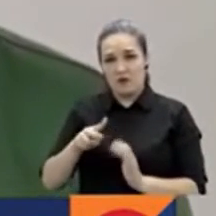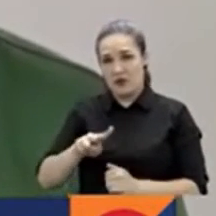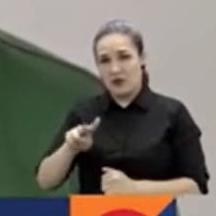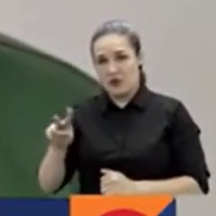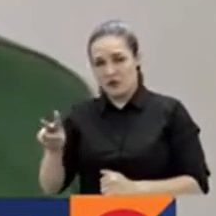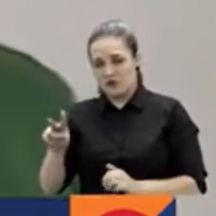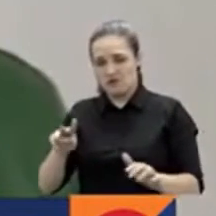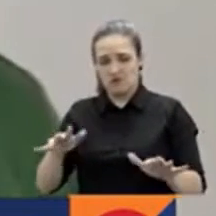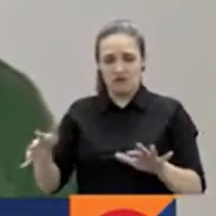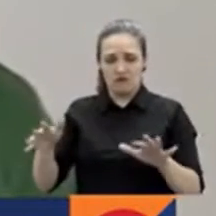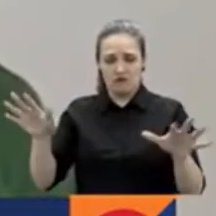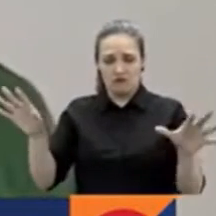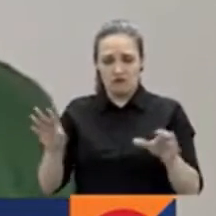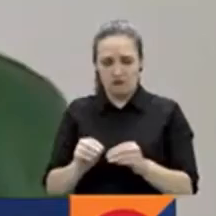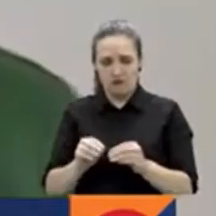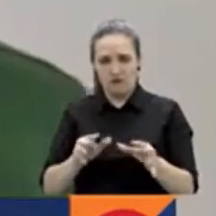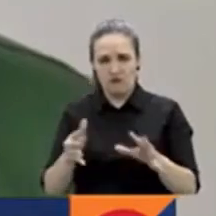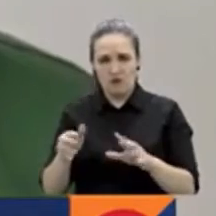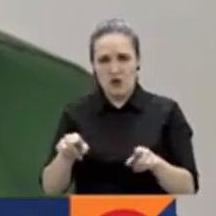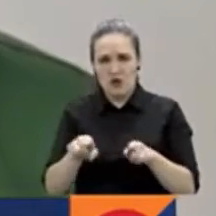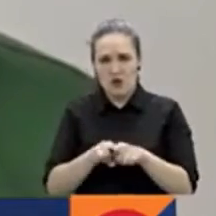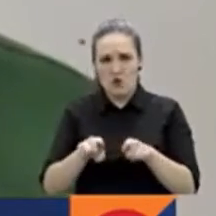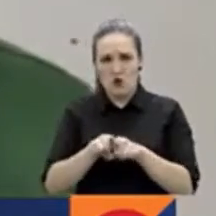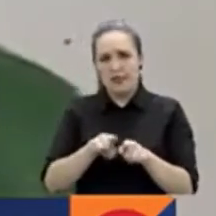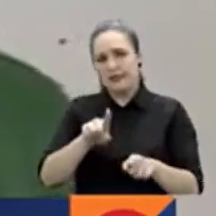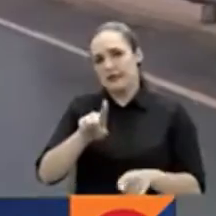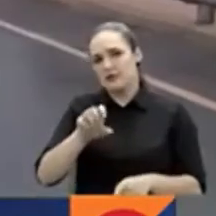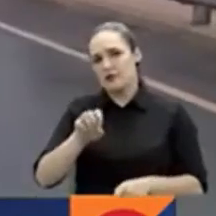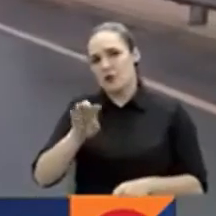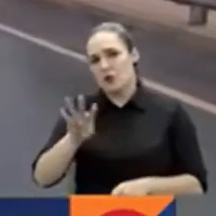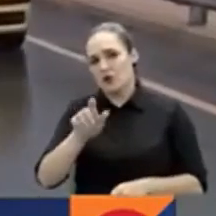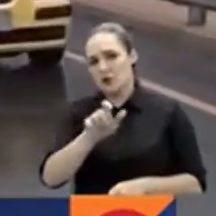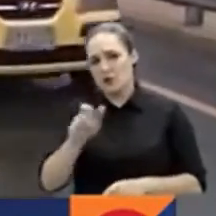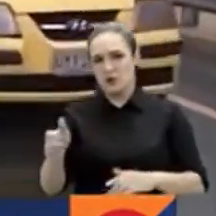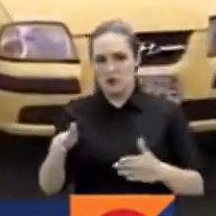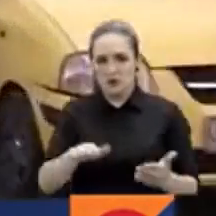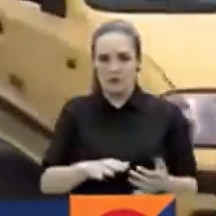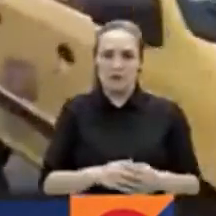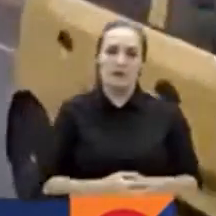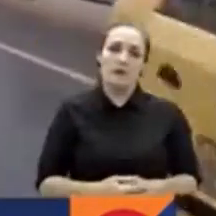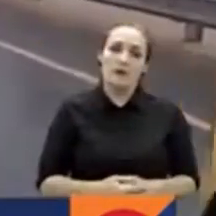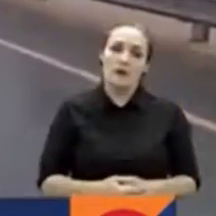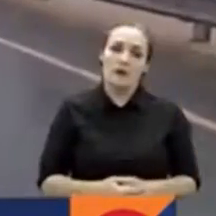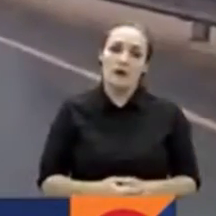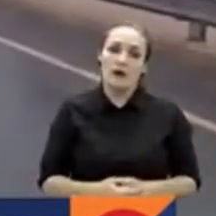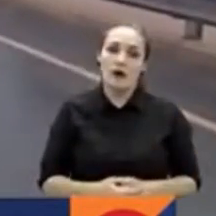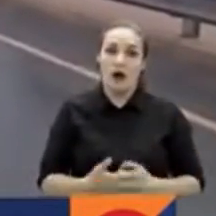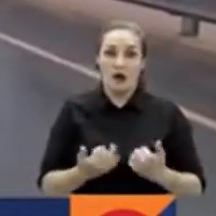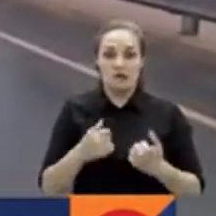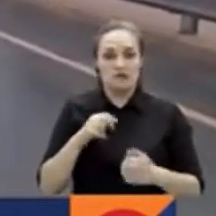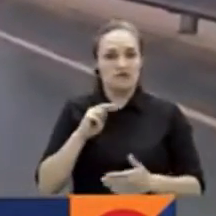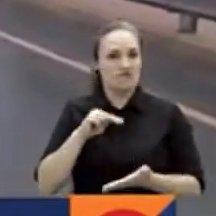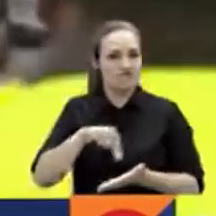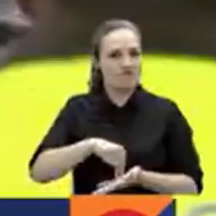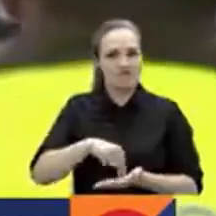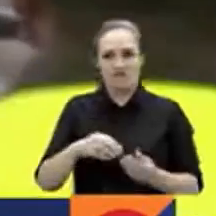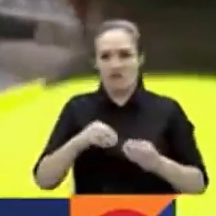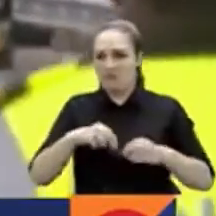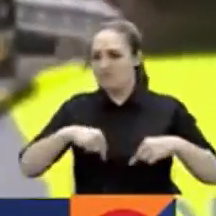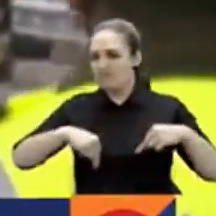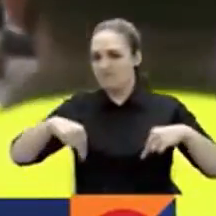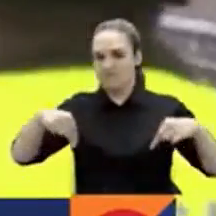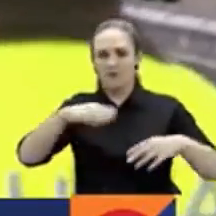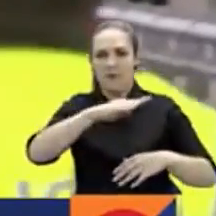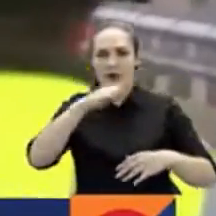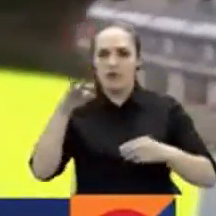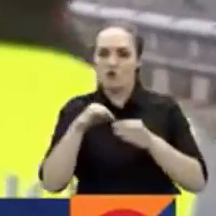habían presentado en este periodo 104 muertes violentas. Las autoridades aumentarán el pie de fuerza en Barranquilla y